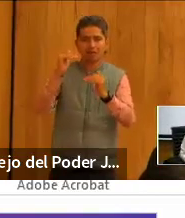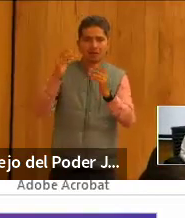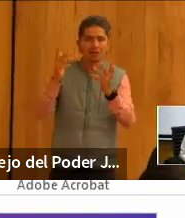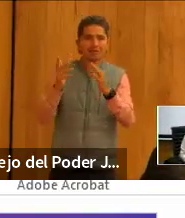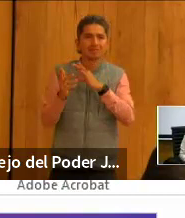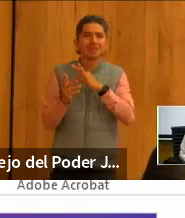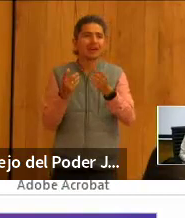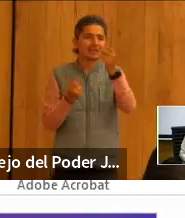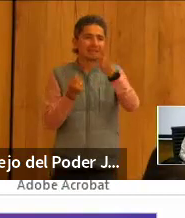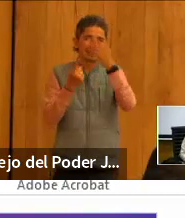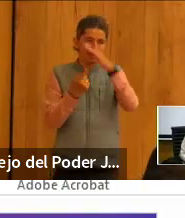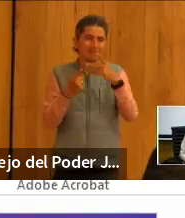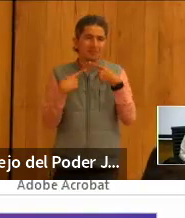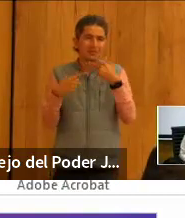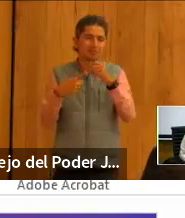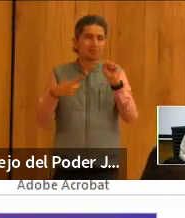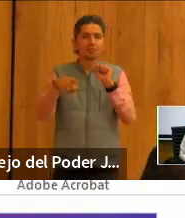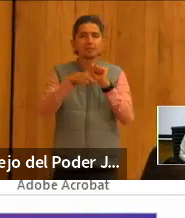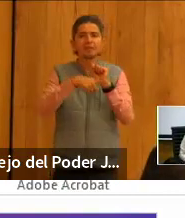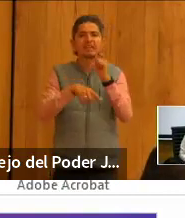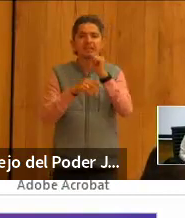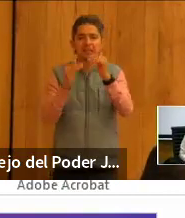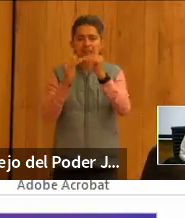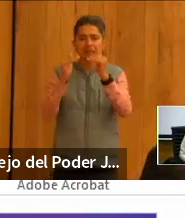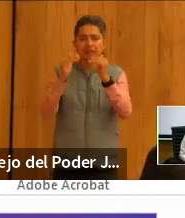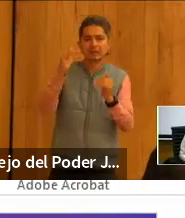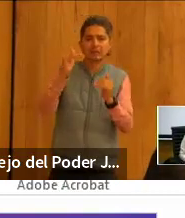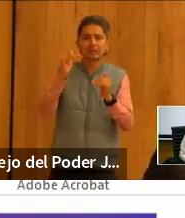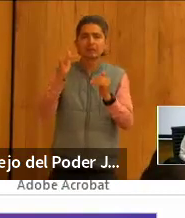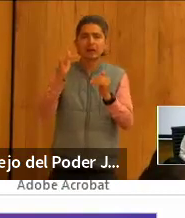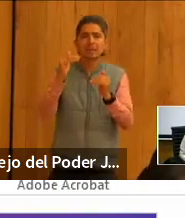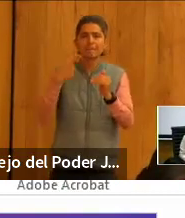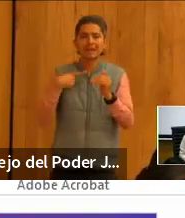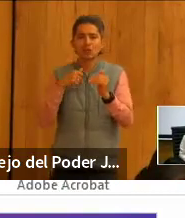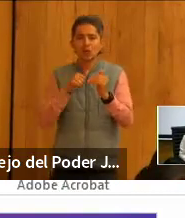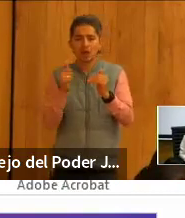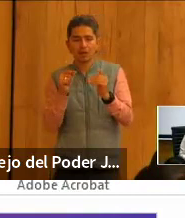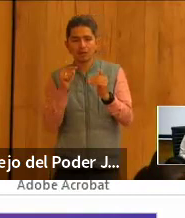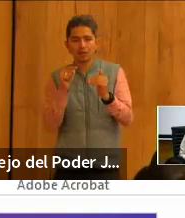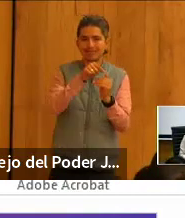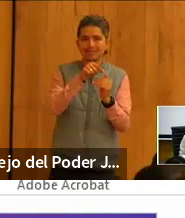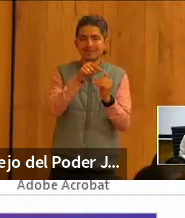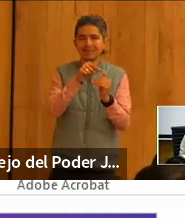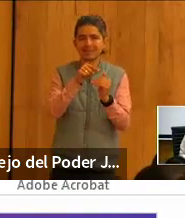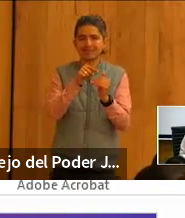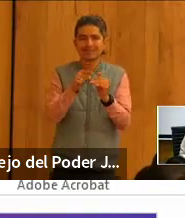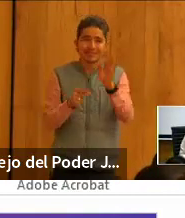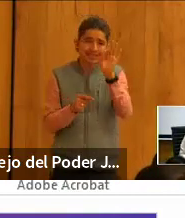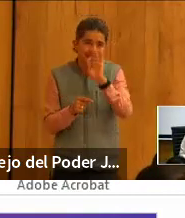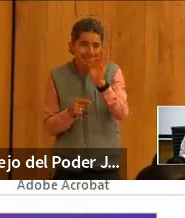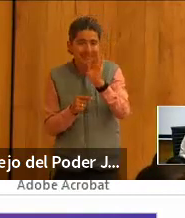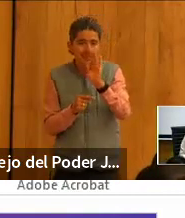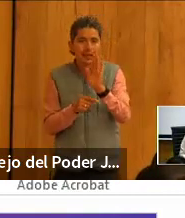por los que saben, que son desigualdades indirectas. Es decir, que de entrada pudiera parecer